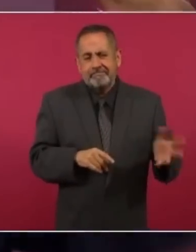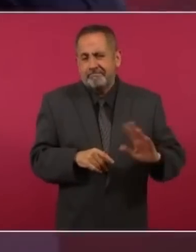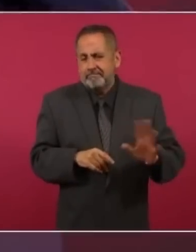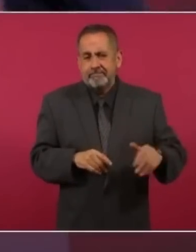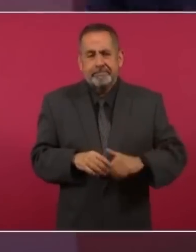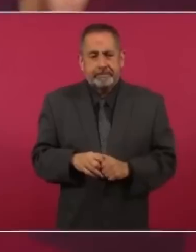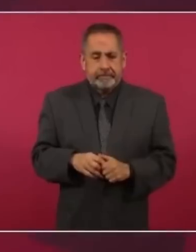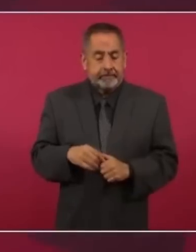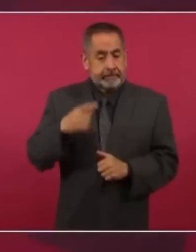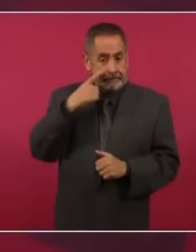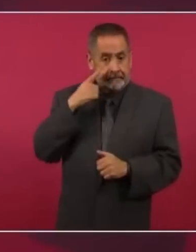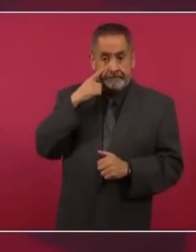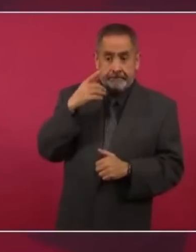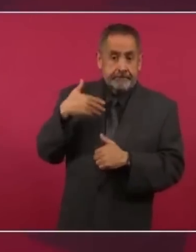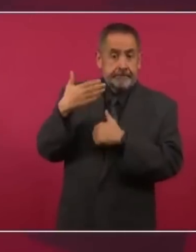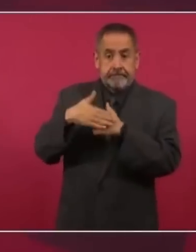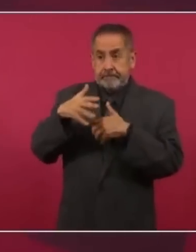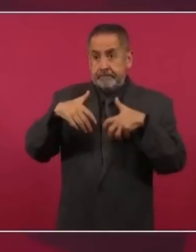a la hora de votar,